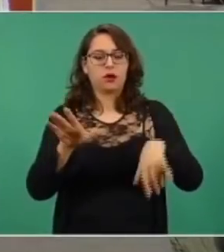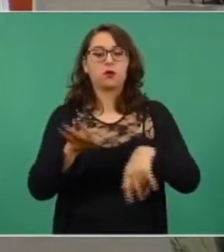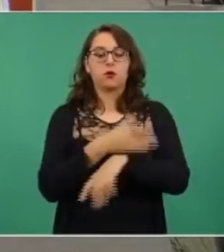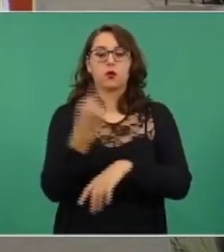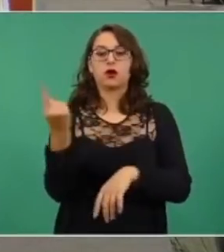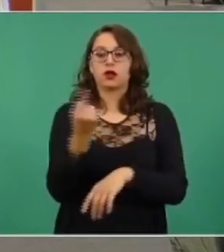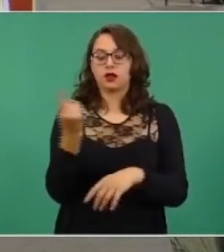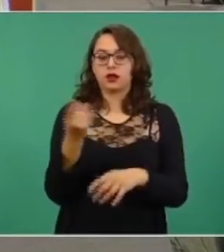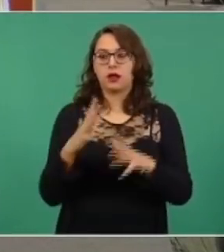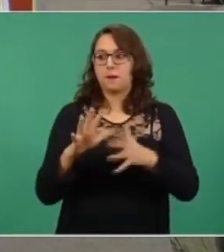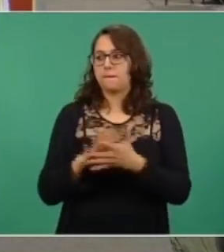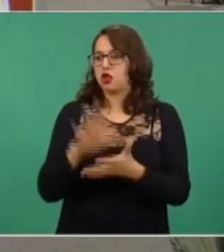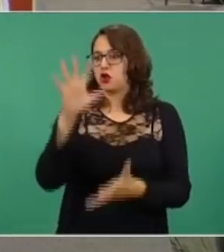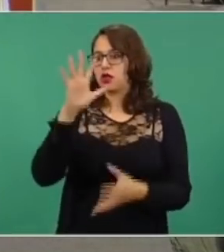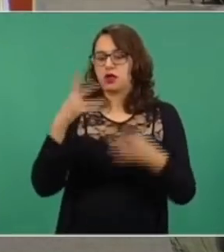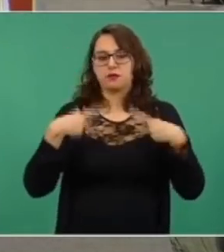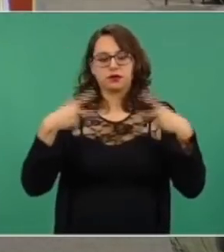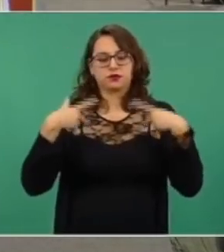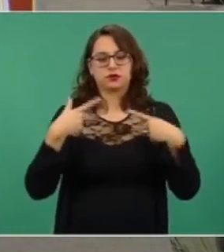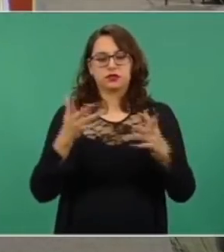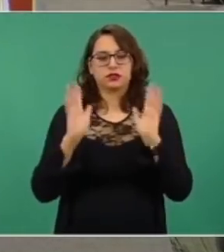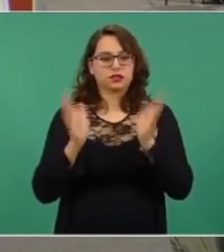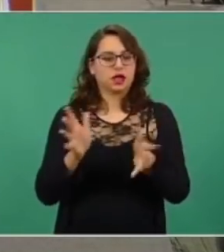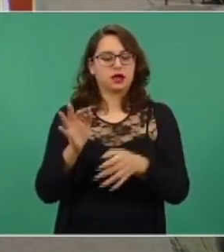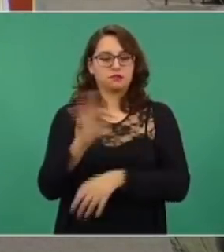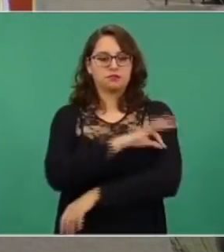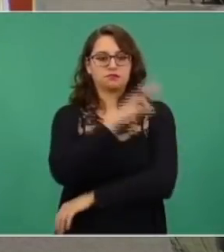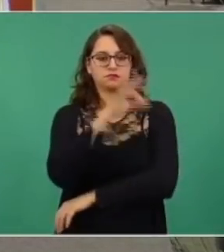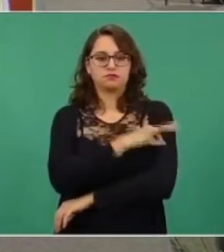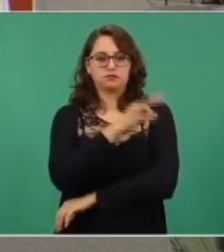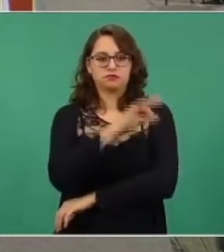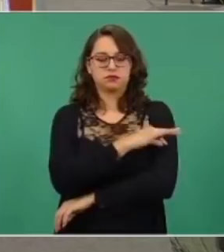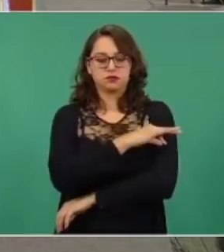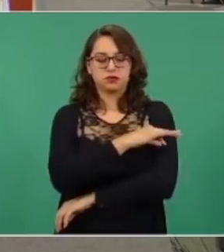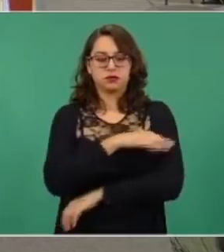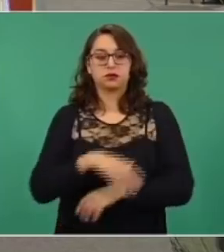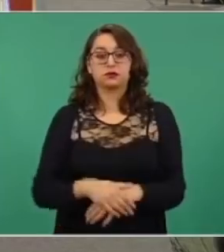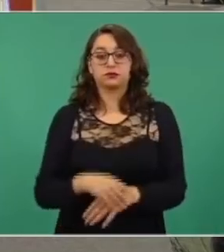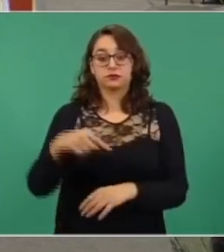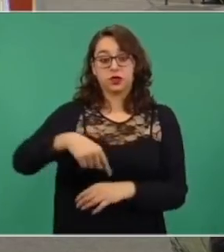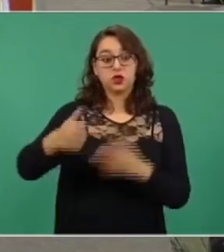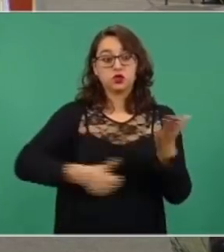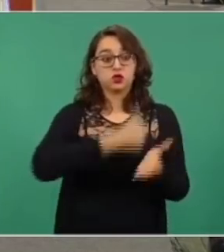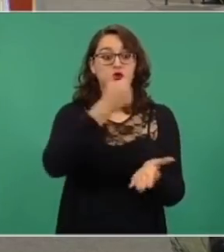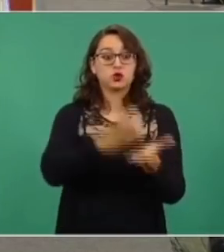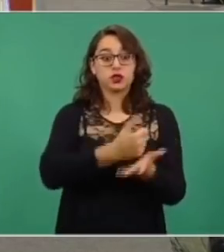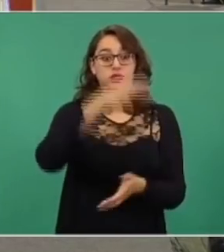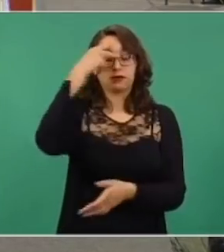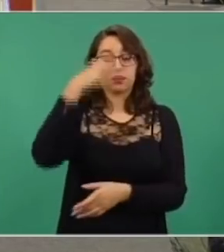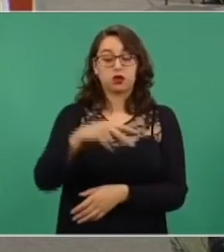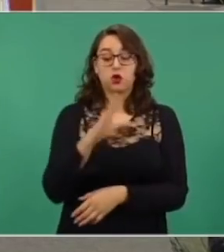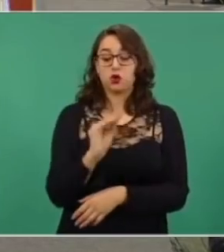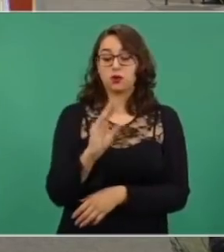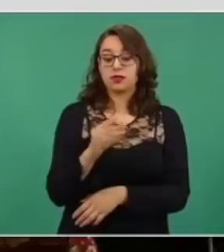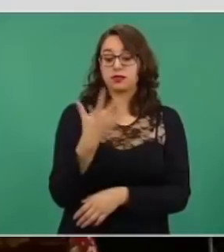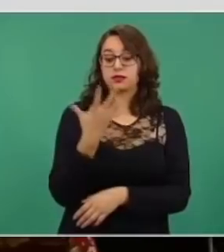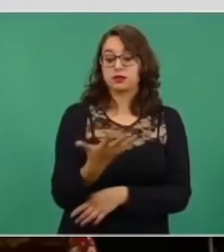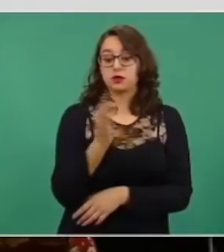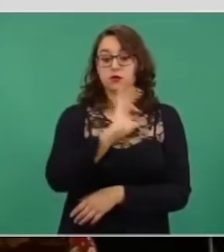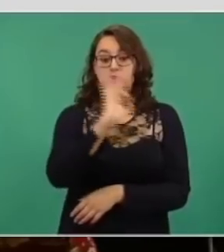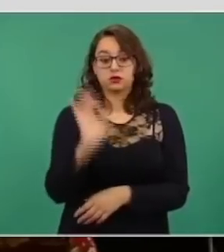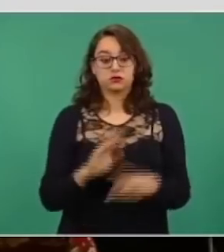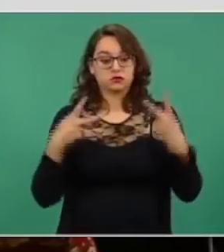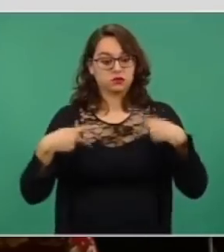que ya se tienen, y en algunos casos, como en la Ciudad de México, que llega al 95%. Y en esta